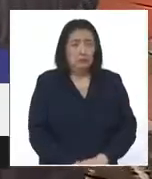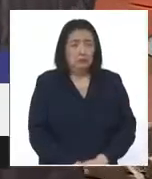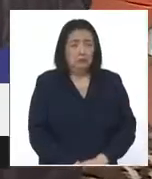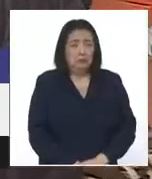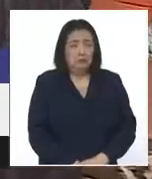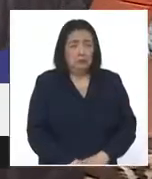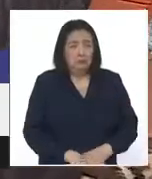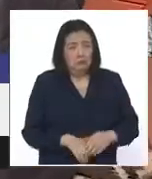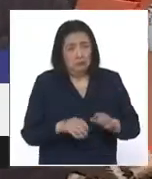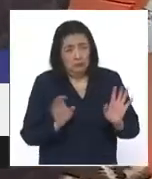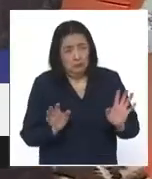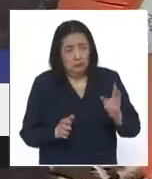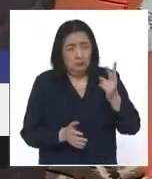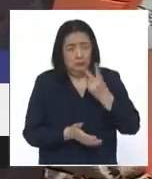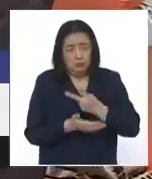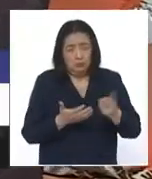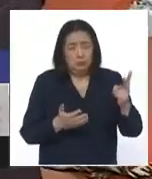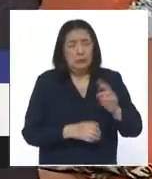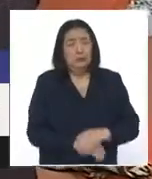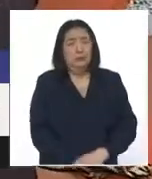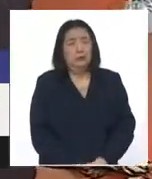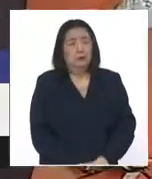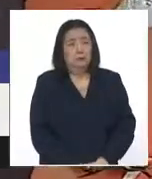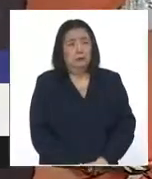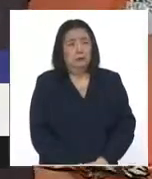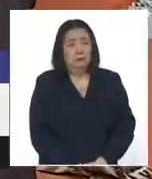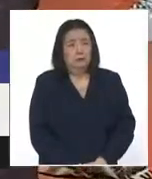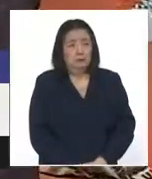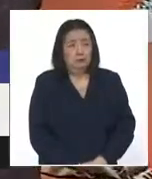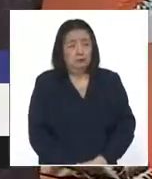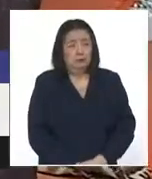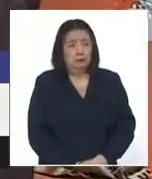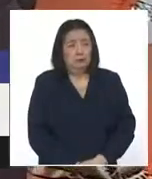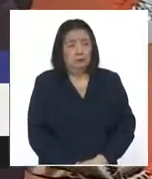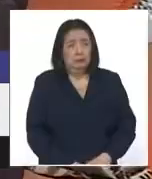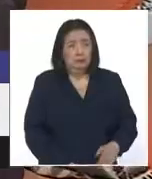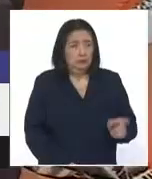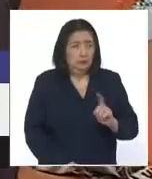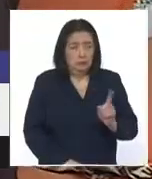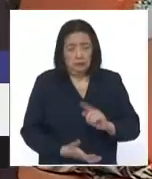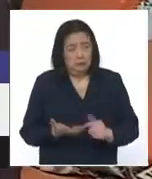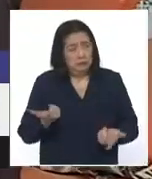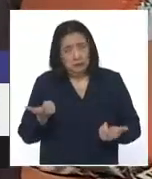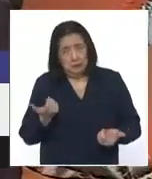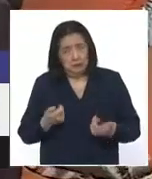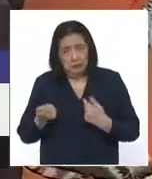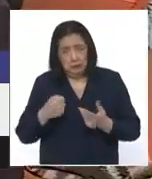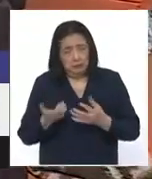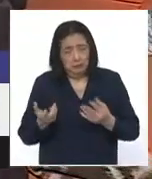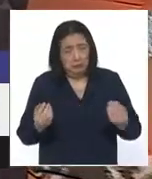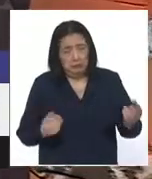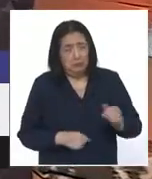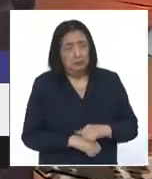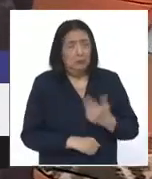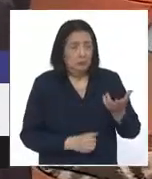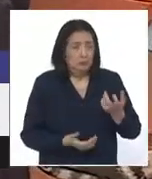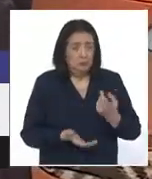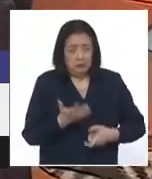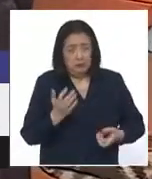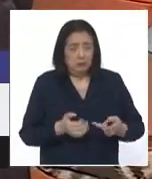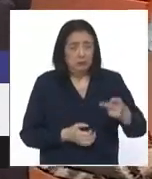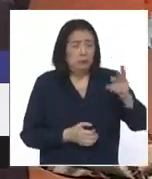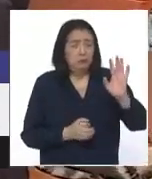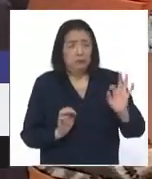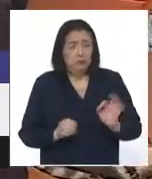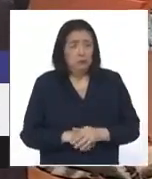¿En cuánto? Dos semanas. Porque no sale el negocio. Como ha subido todo, no